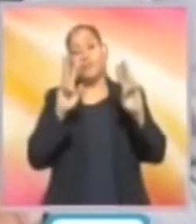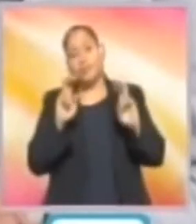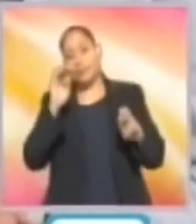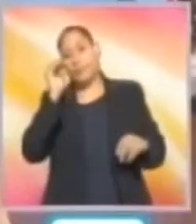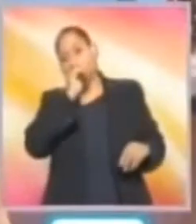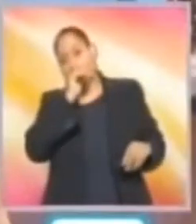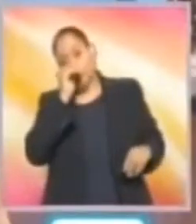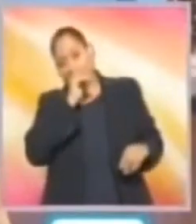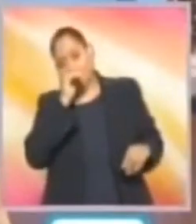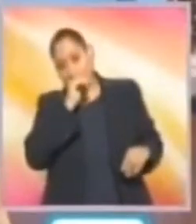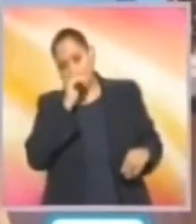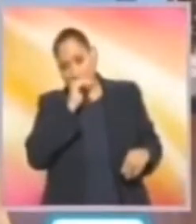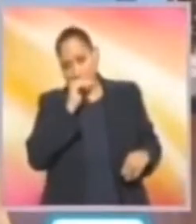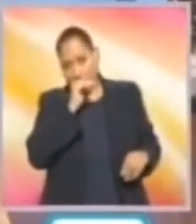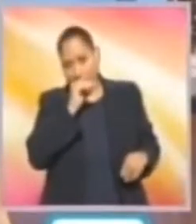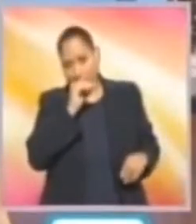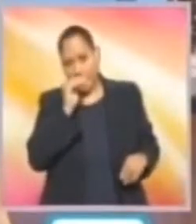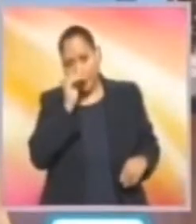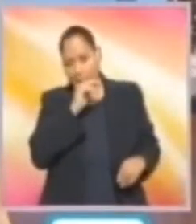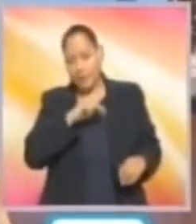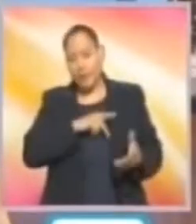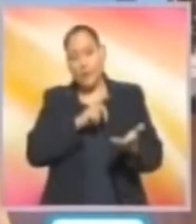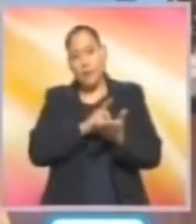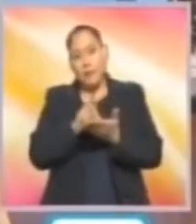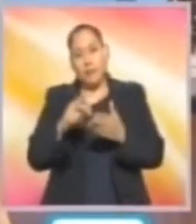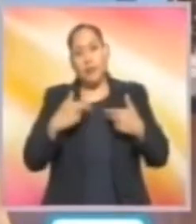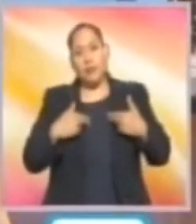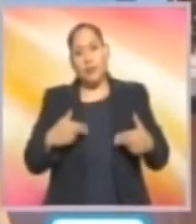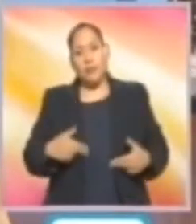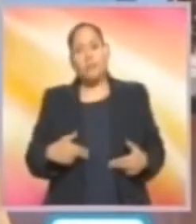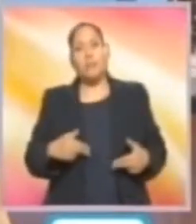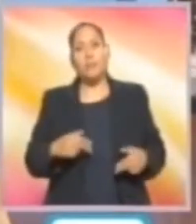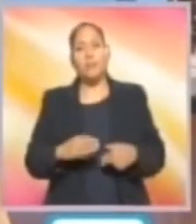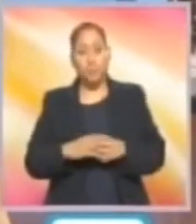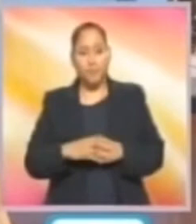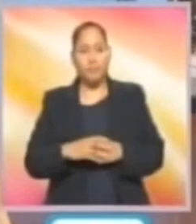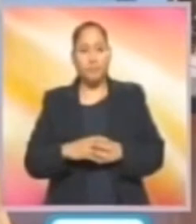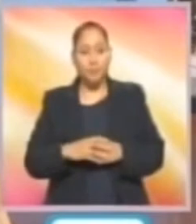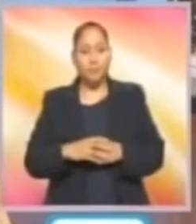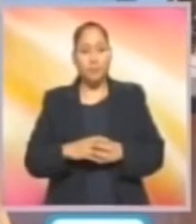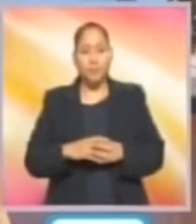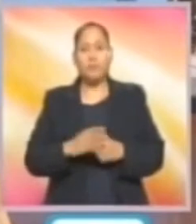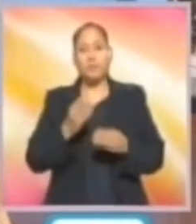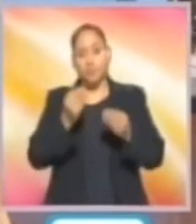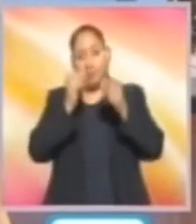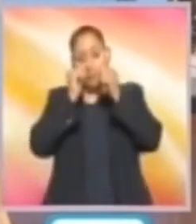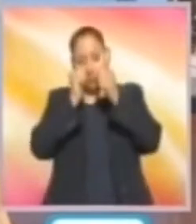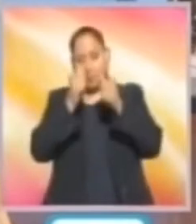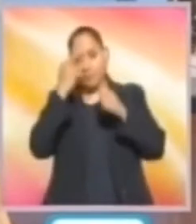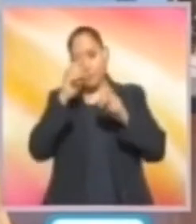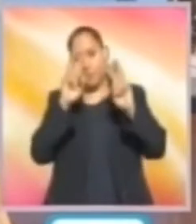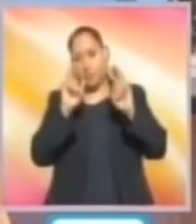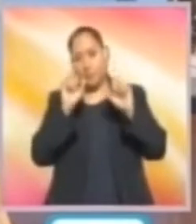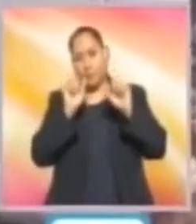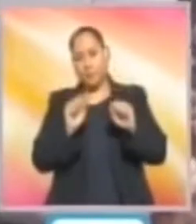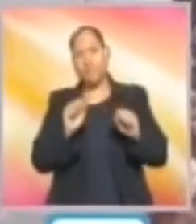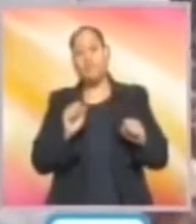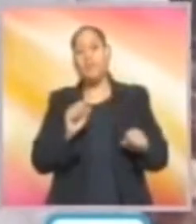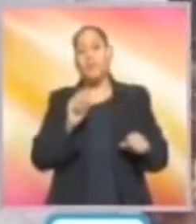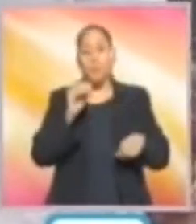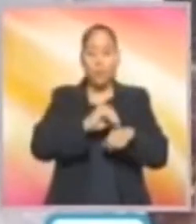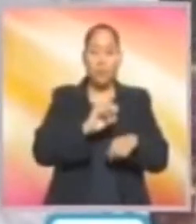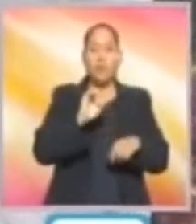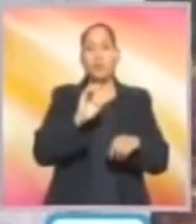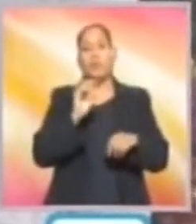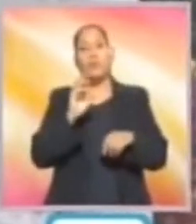garantía, que se garantice como de nuestro derecho humano en este sentido. Y estamos nosotros muy pendientes del tema de la seguridad, de lo que ponemos y no ponemos en internet.